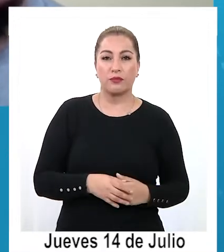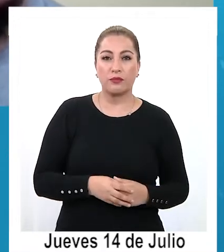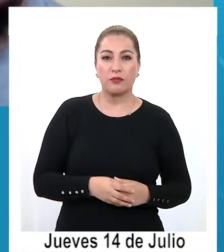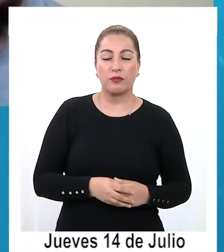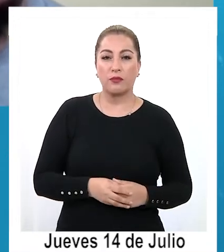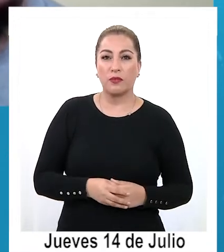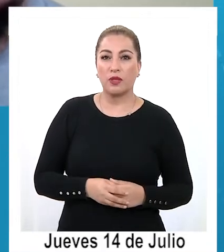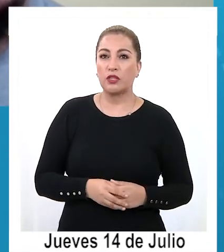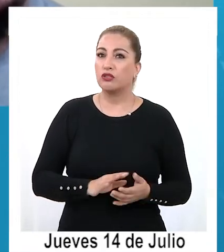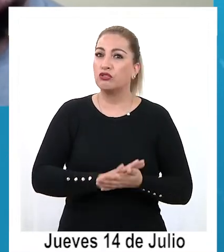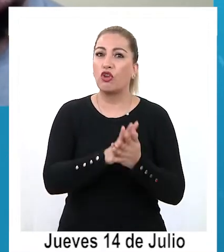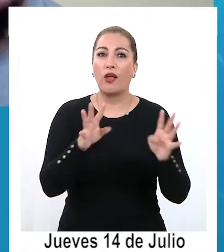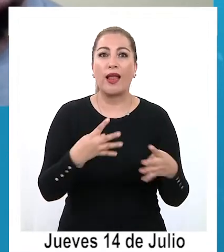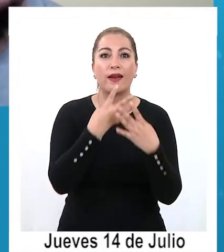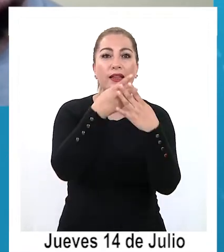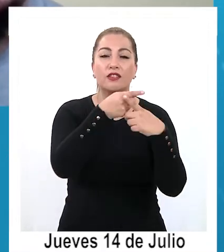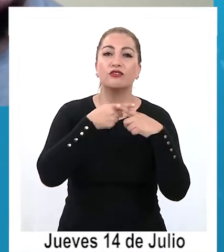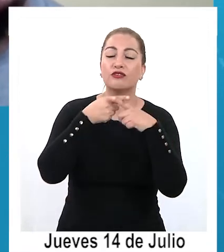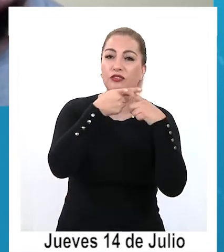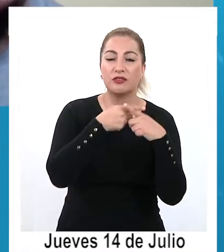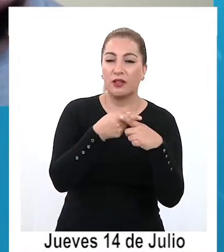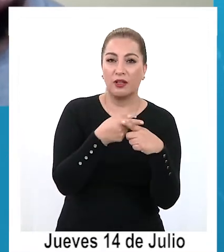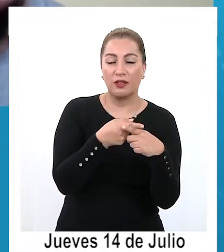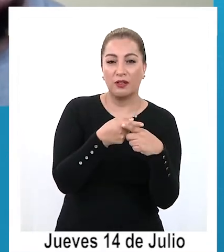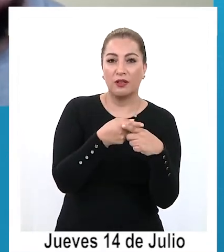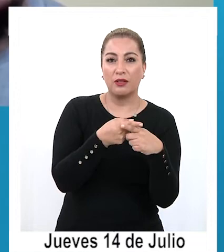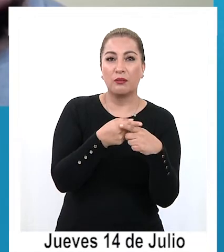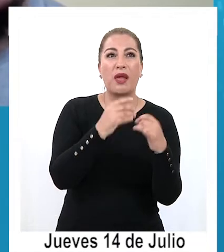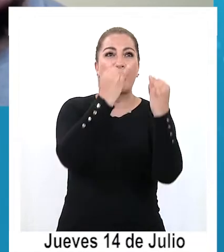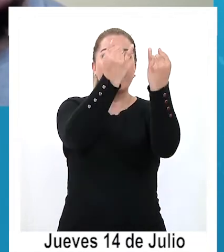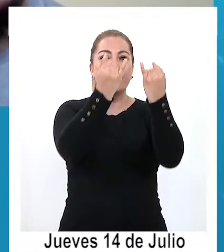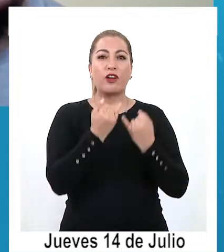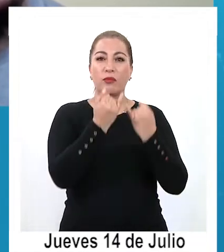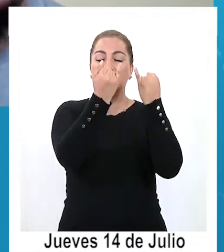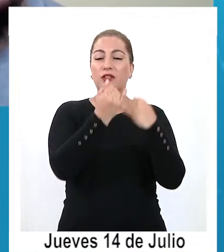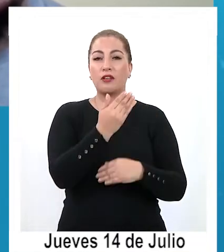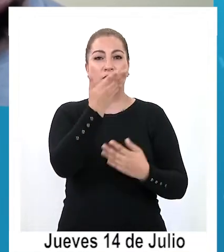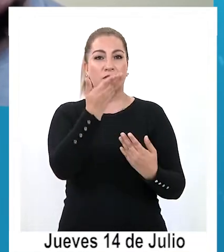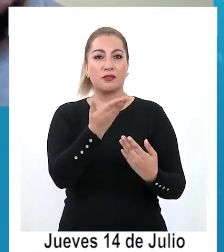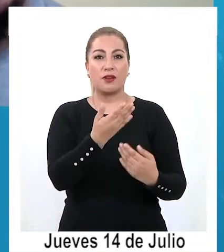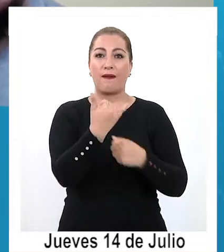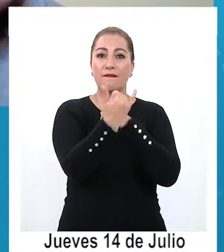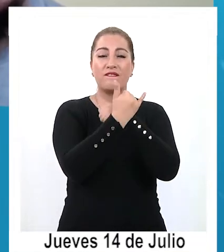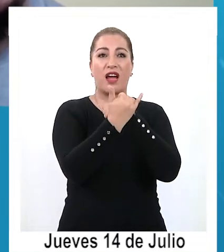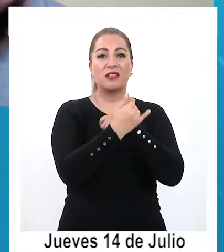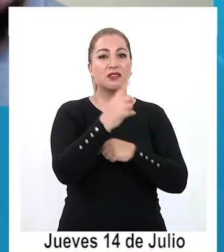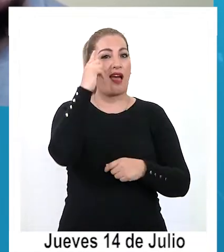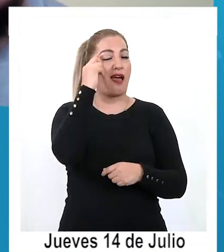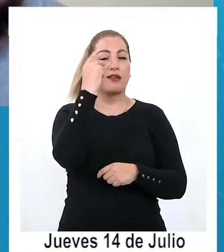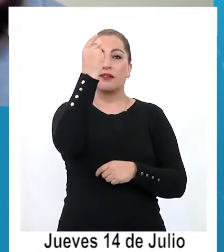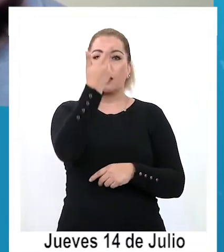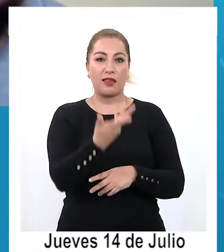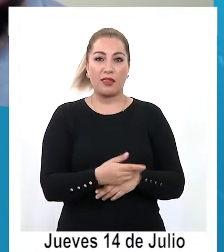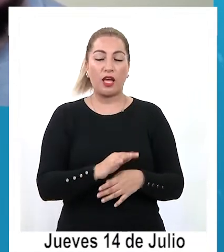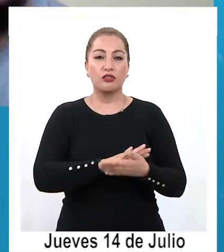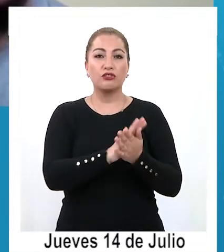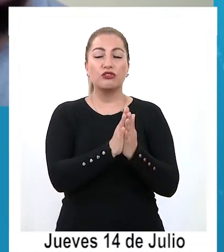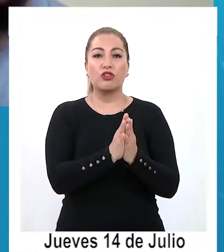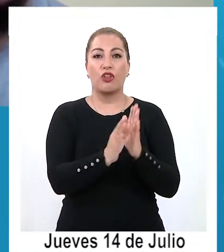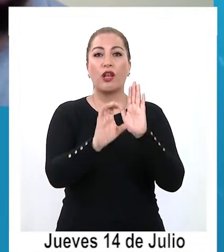de acaparamiento de las redes sociales para poder transmitir estas falsas ideas de lo que implicaría el texto